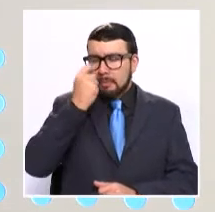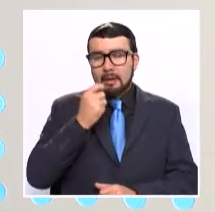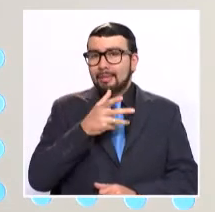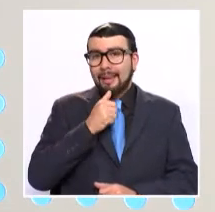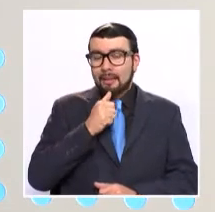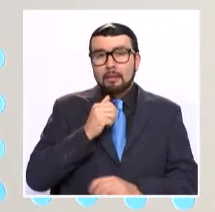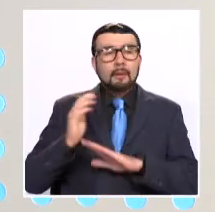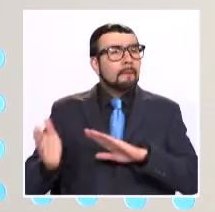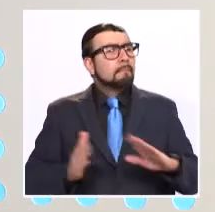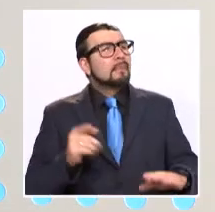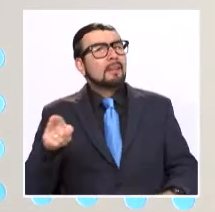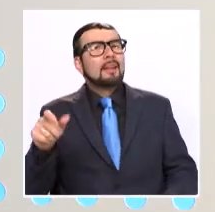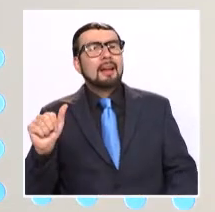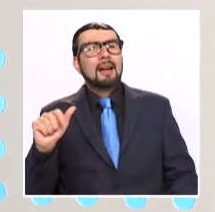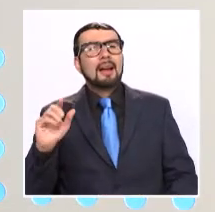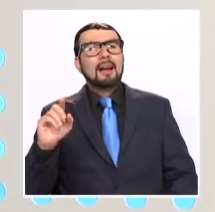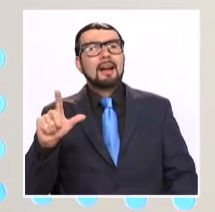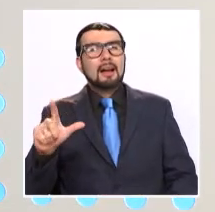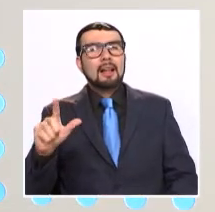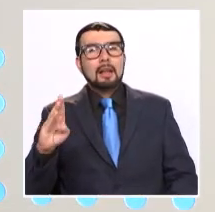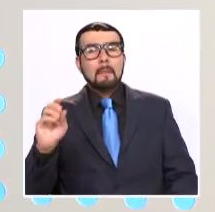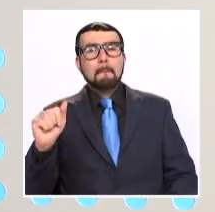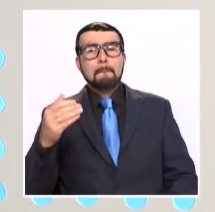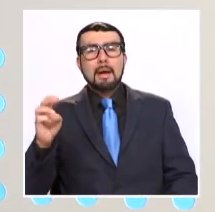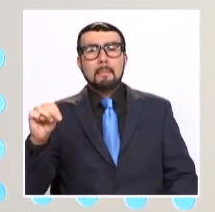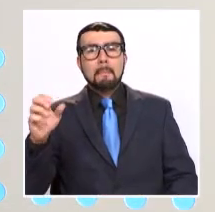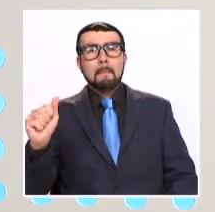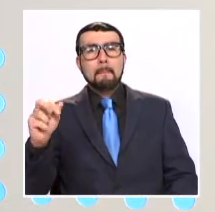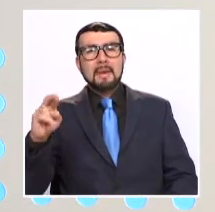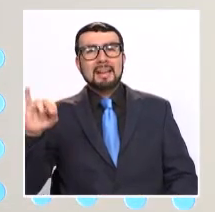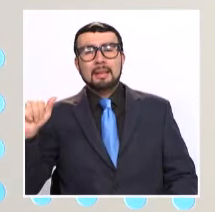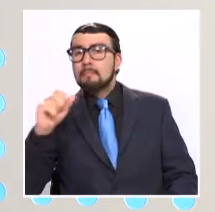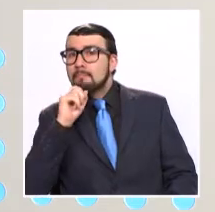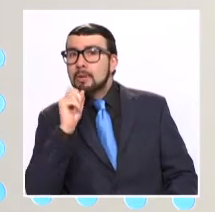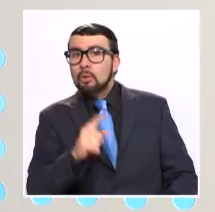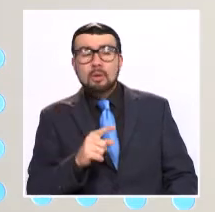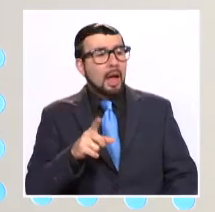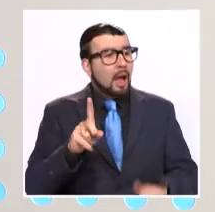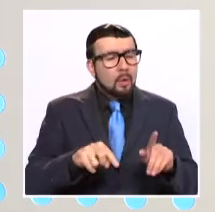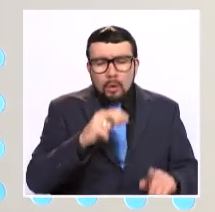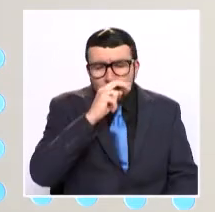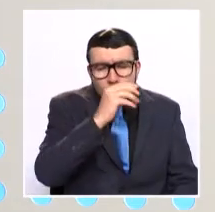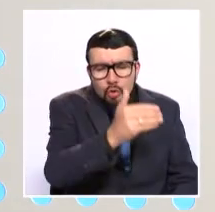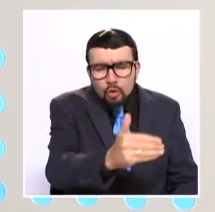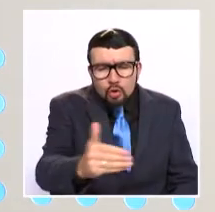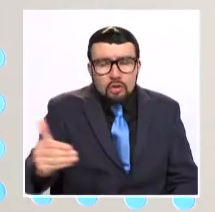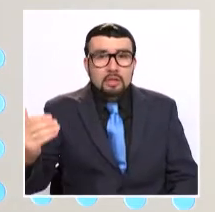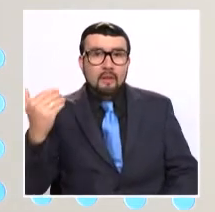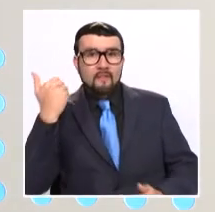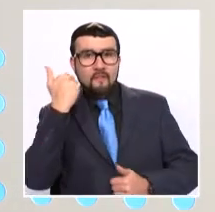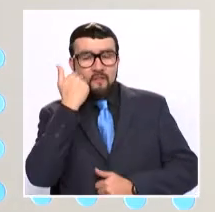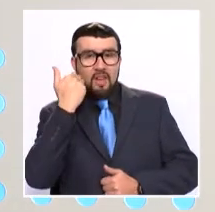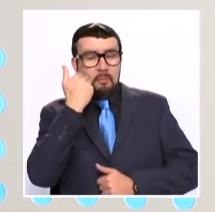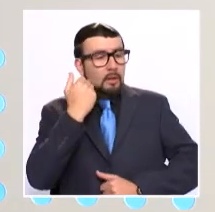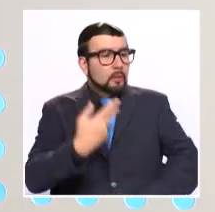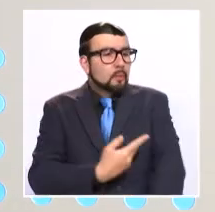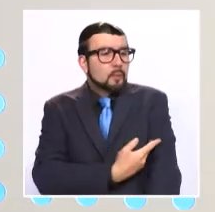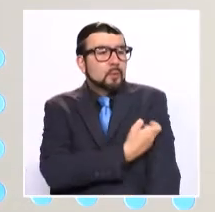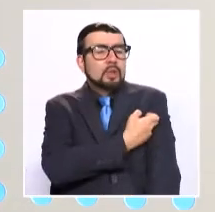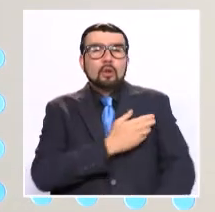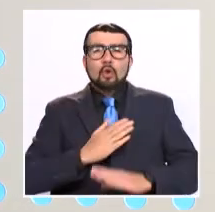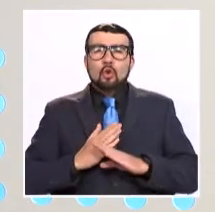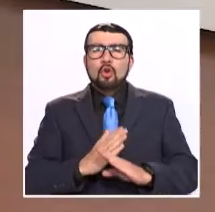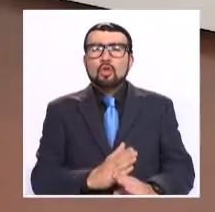Está preguntando Alba María también, los casos de niñas enfermas por vacuna contra el virus